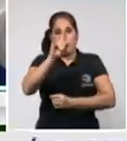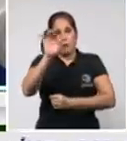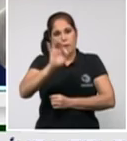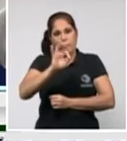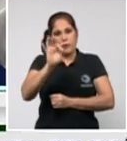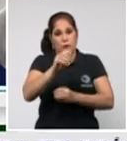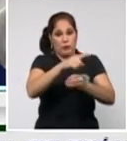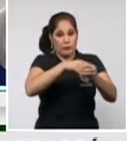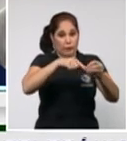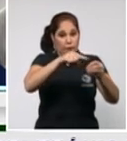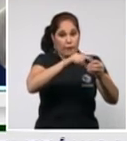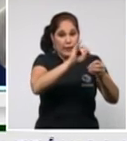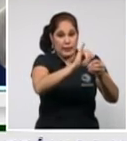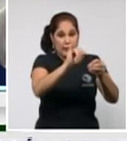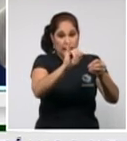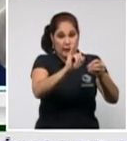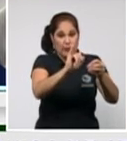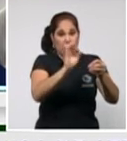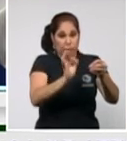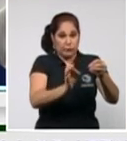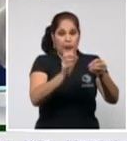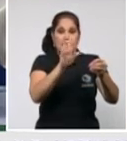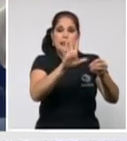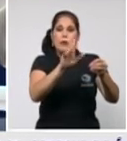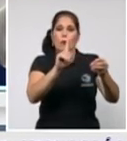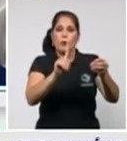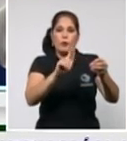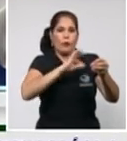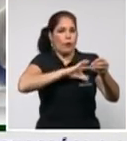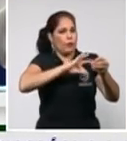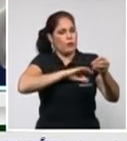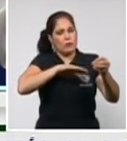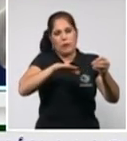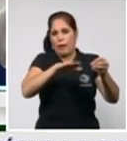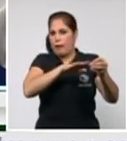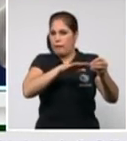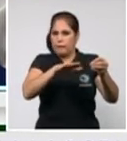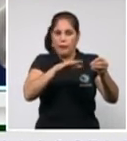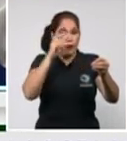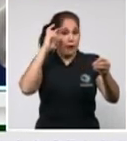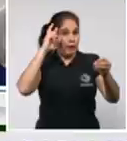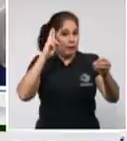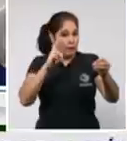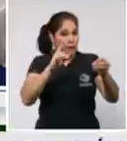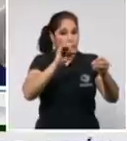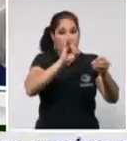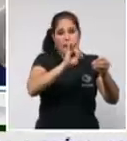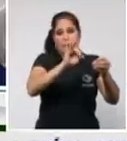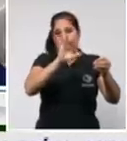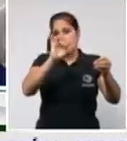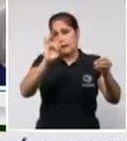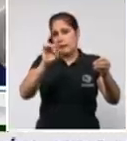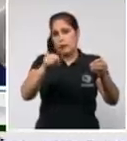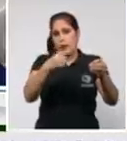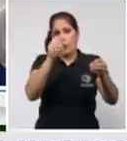51 de los 66 casos fueron asintomáticos, estoy hablando del